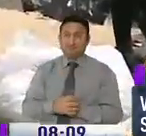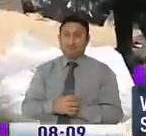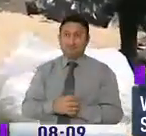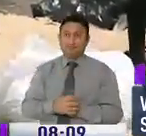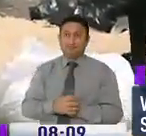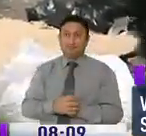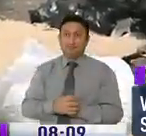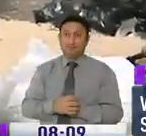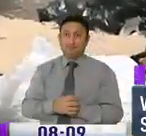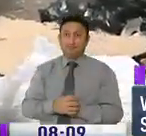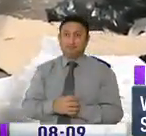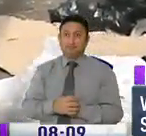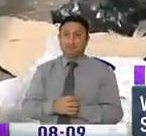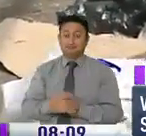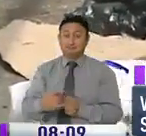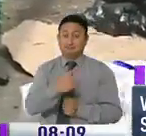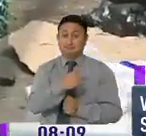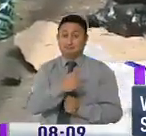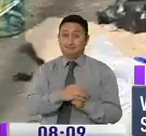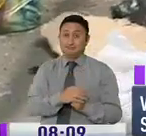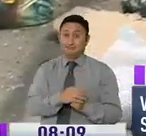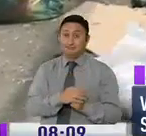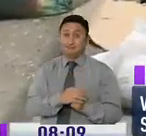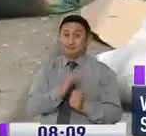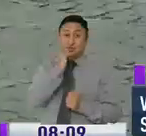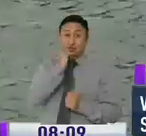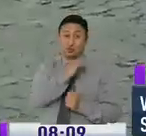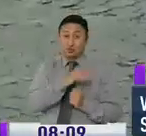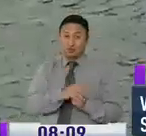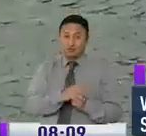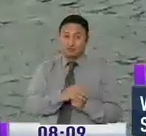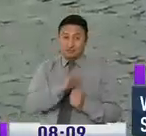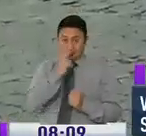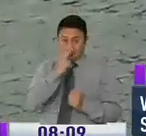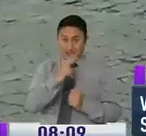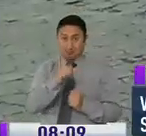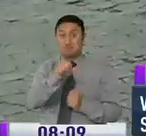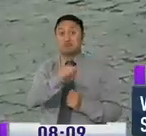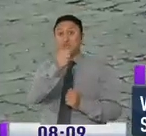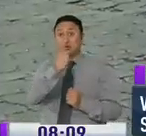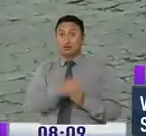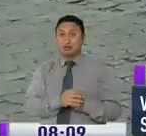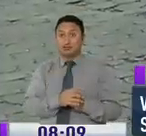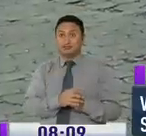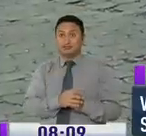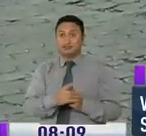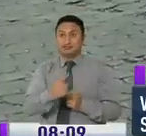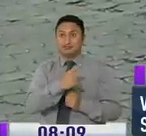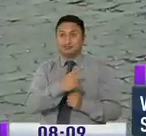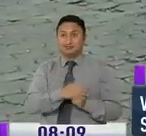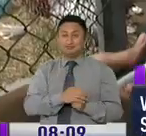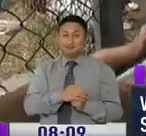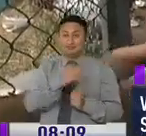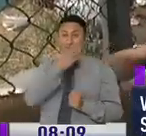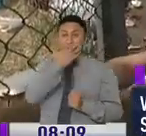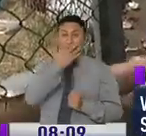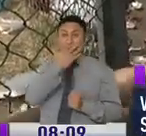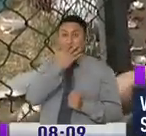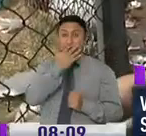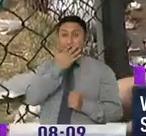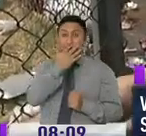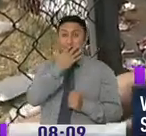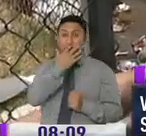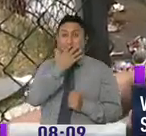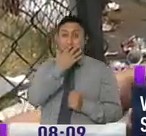usted cree que la esquina de esta calle no puede estar más sucia, se equivoca, pues los vecinos aseguran lo contrario. La basura que está